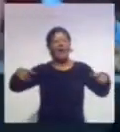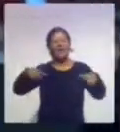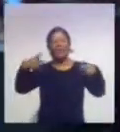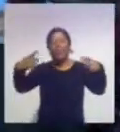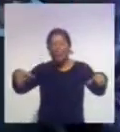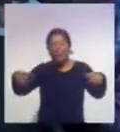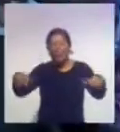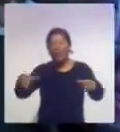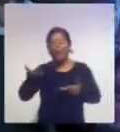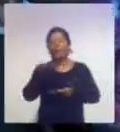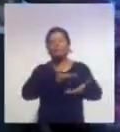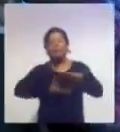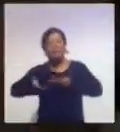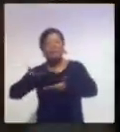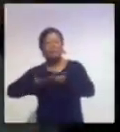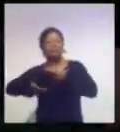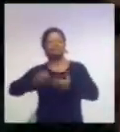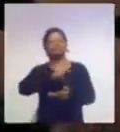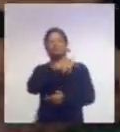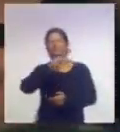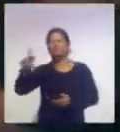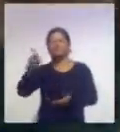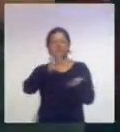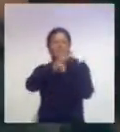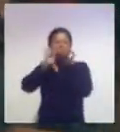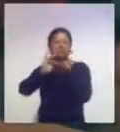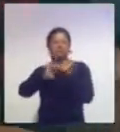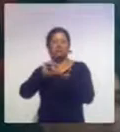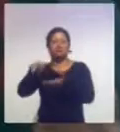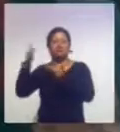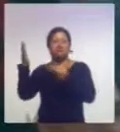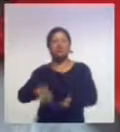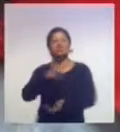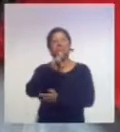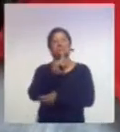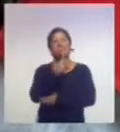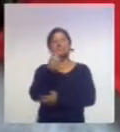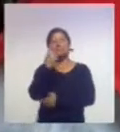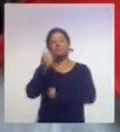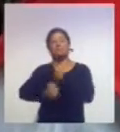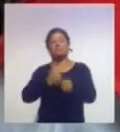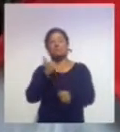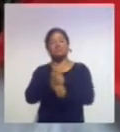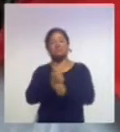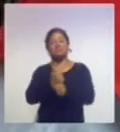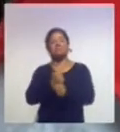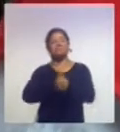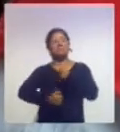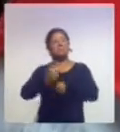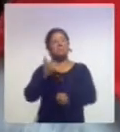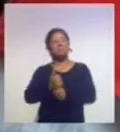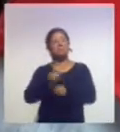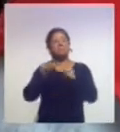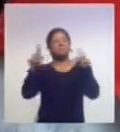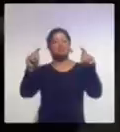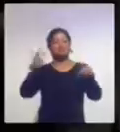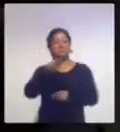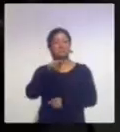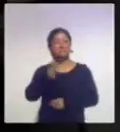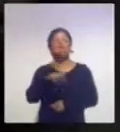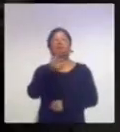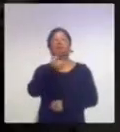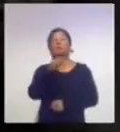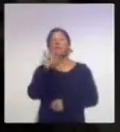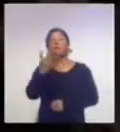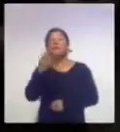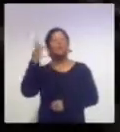asistentes. Gracias a usted por ser parte de estos 31 años de Tlaxcala Televisión y 45 de Radio